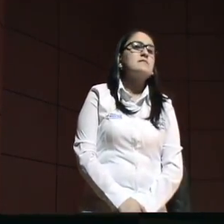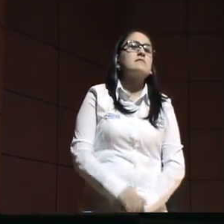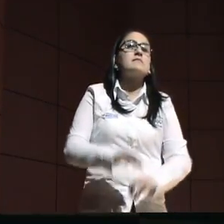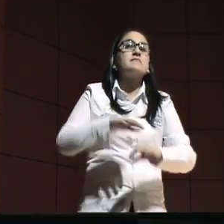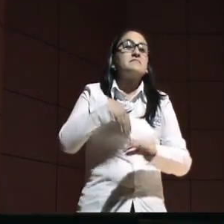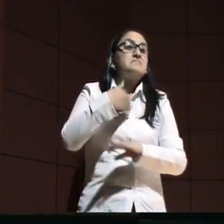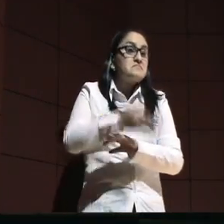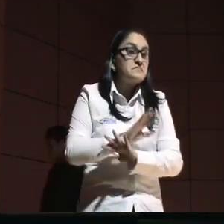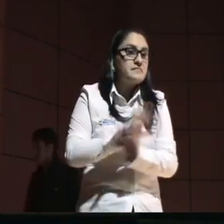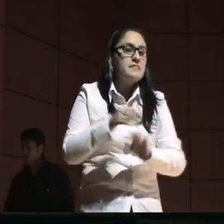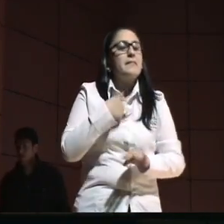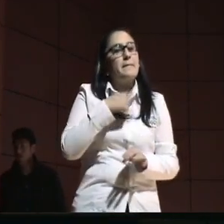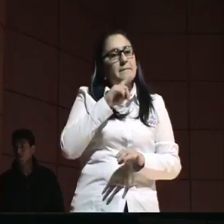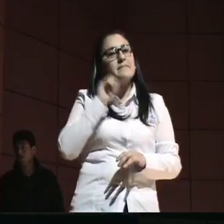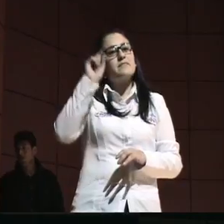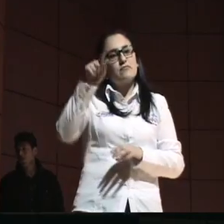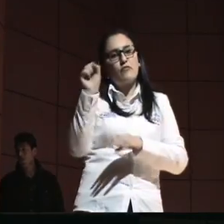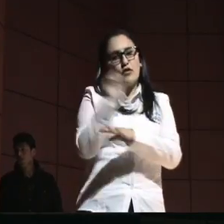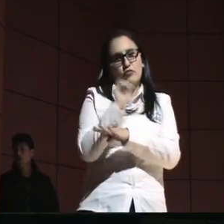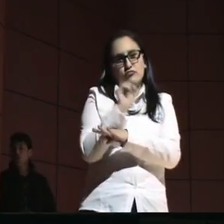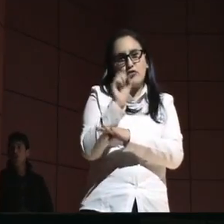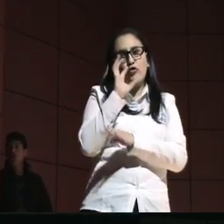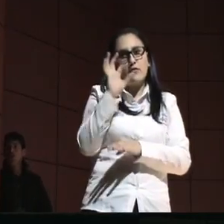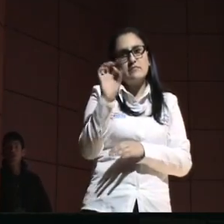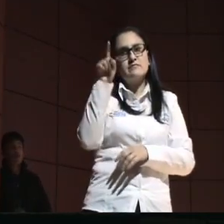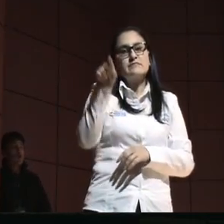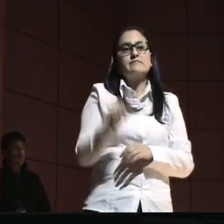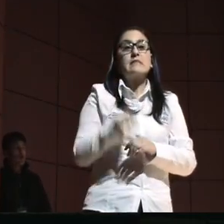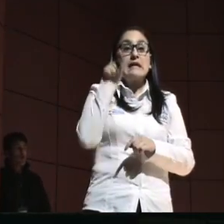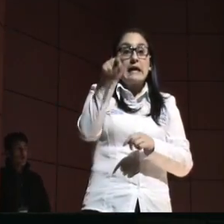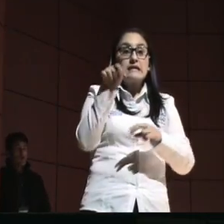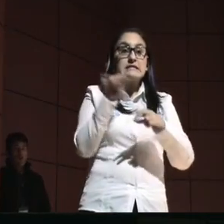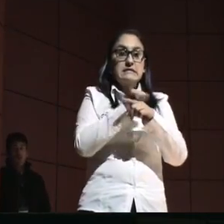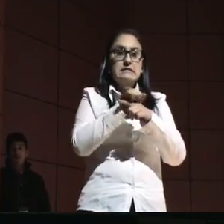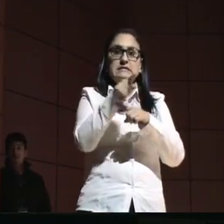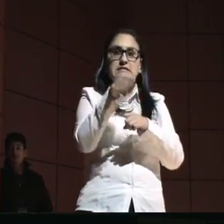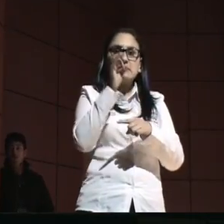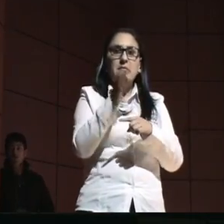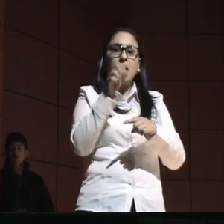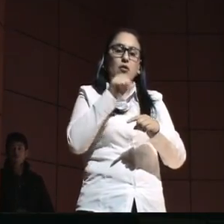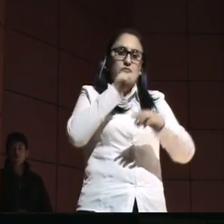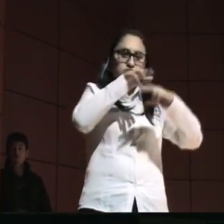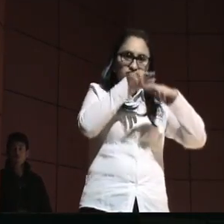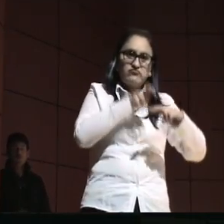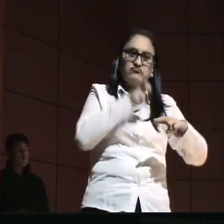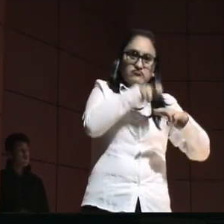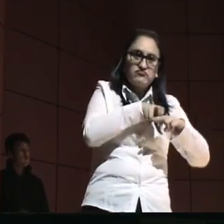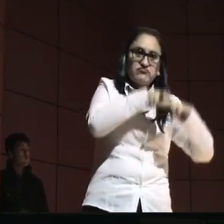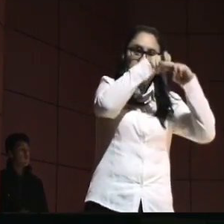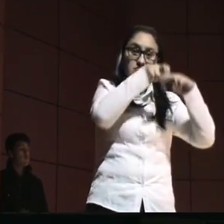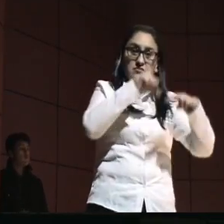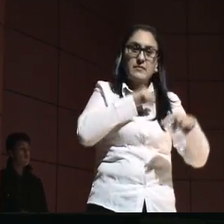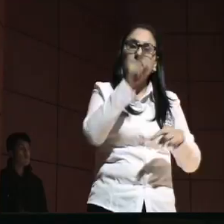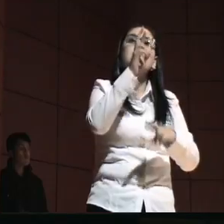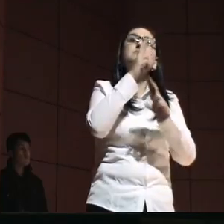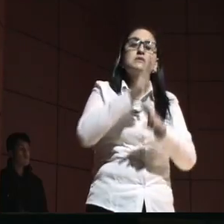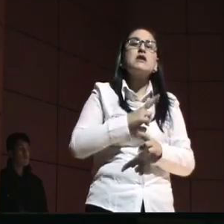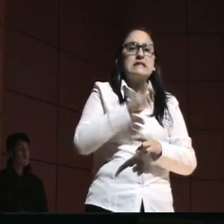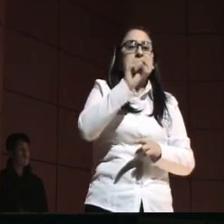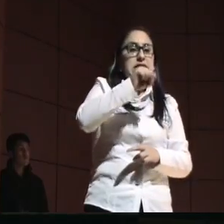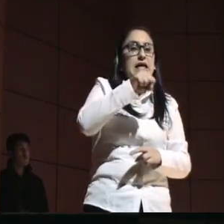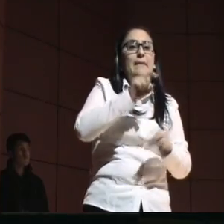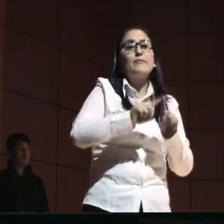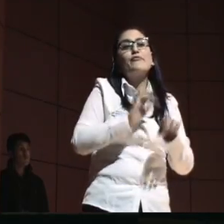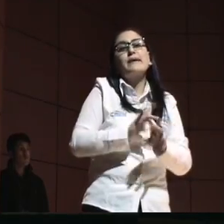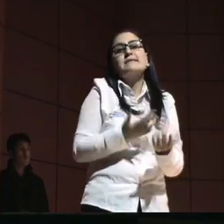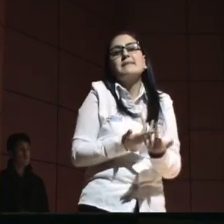Luego de esto, le preguntamos al conductor si por esa ruta pasaban buses accesibles. La respuesta de este fue: sí,